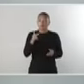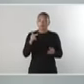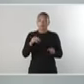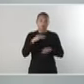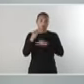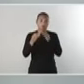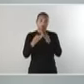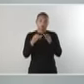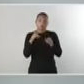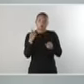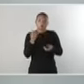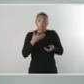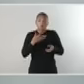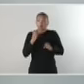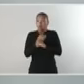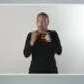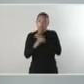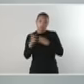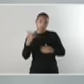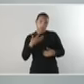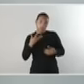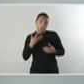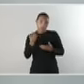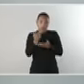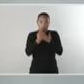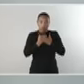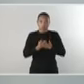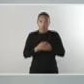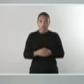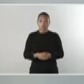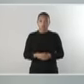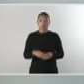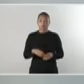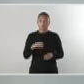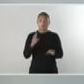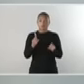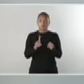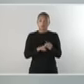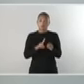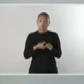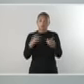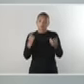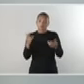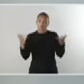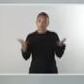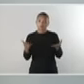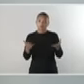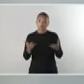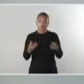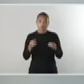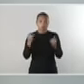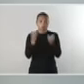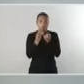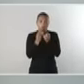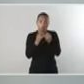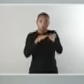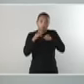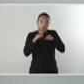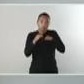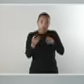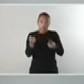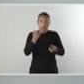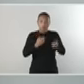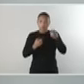declaración patrimonial su declaración patrimonial la cual tendrá que ser acorde a los ingresos obtenidos